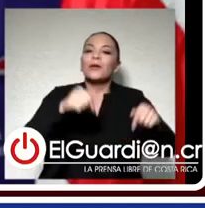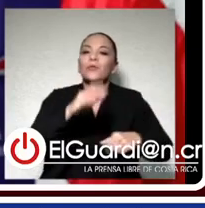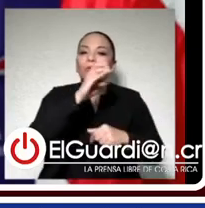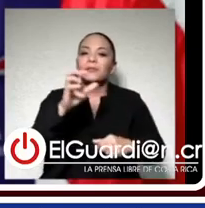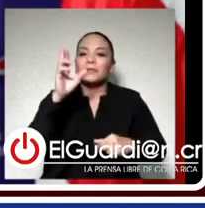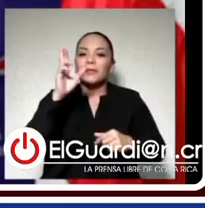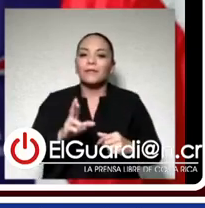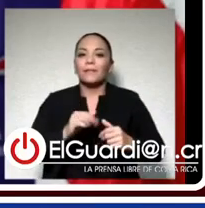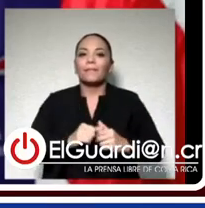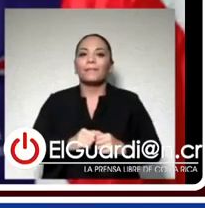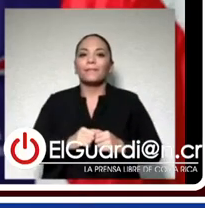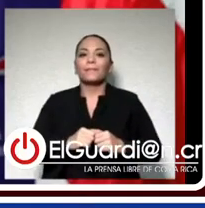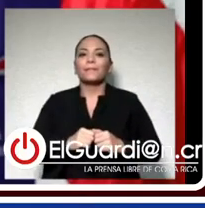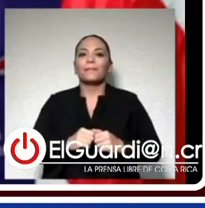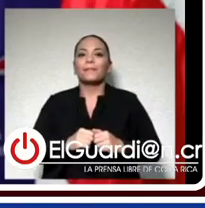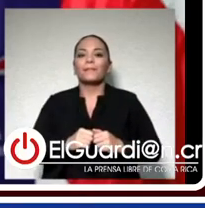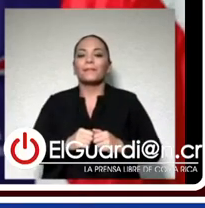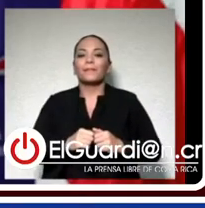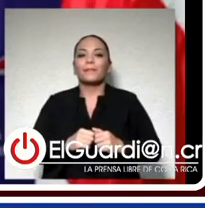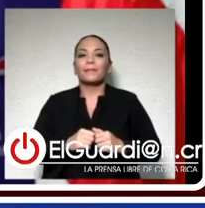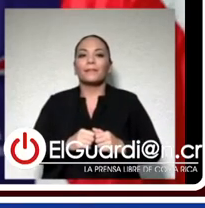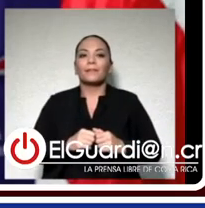hay...